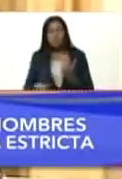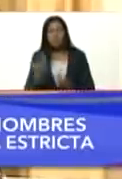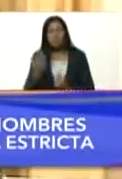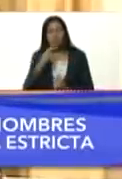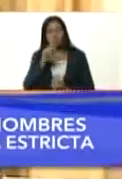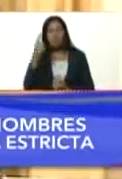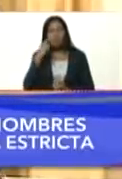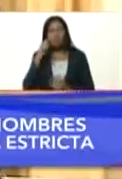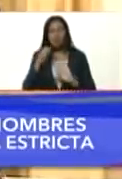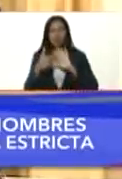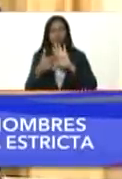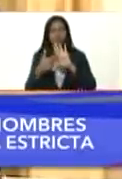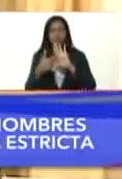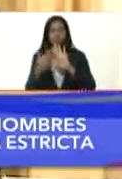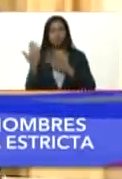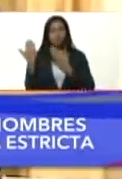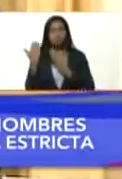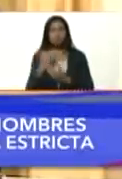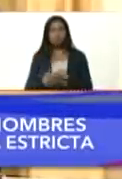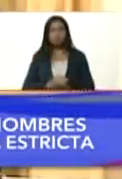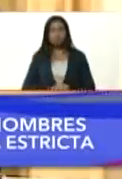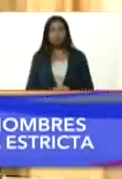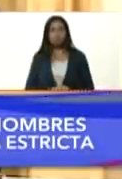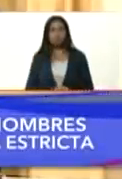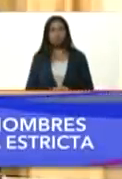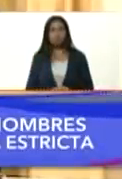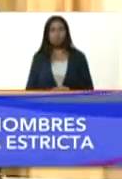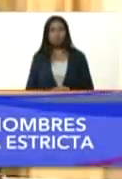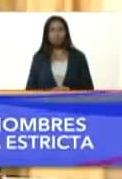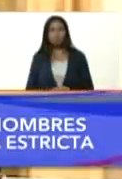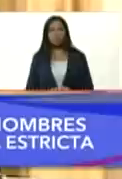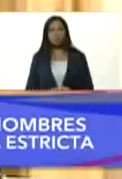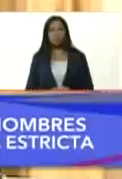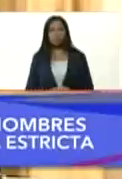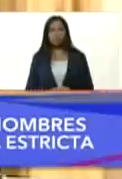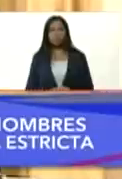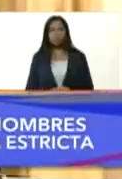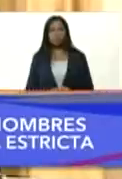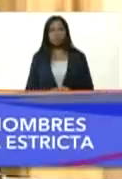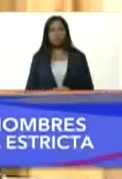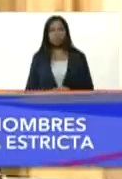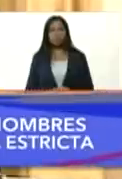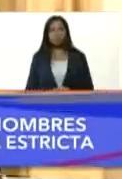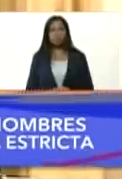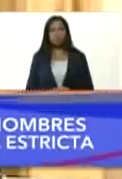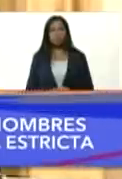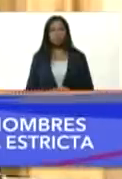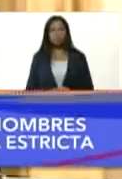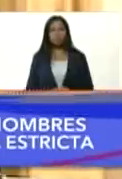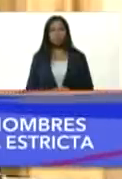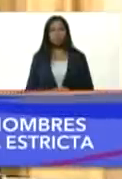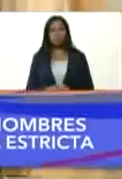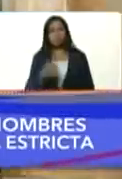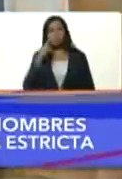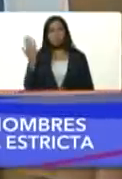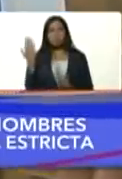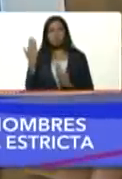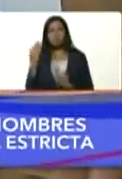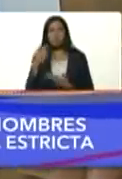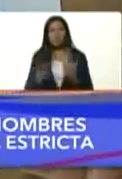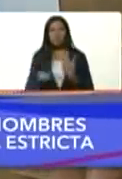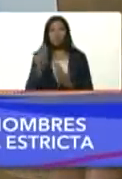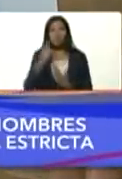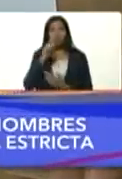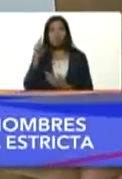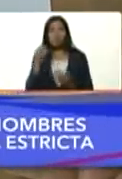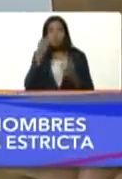que ustedes lo vean, que ustedes lo vean, fíjense. Es muy importante que